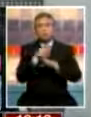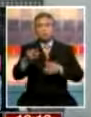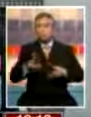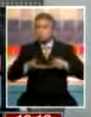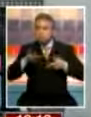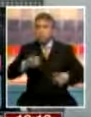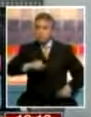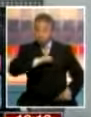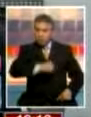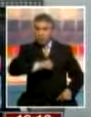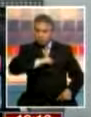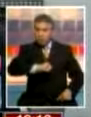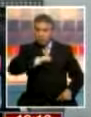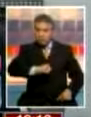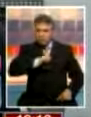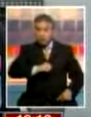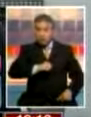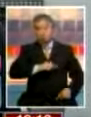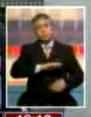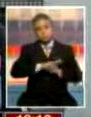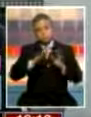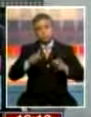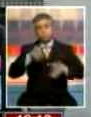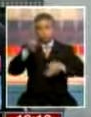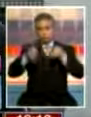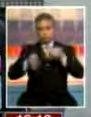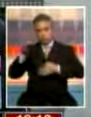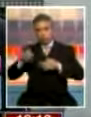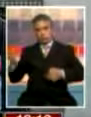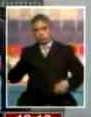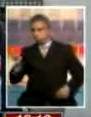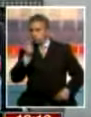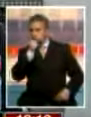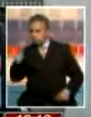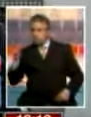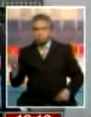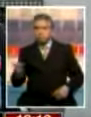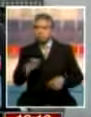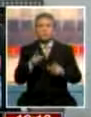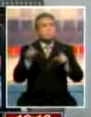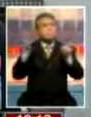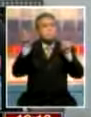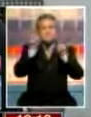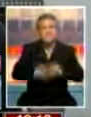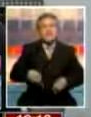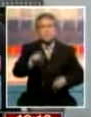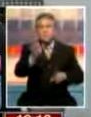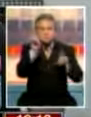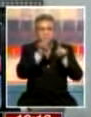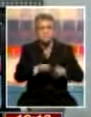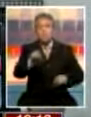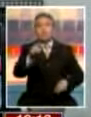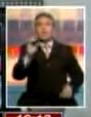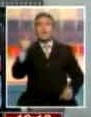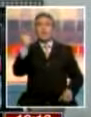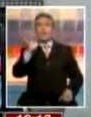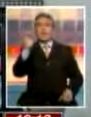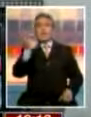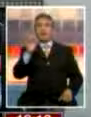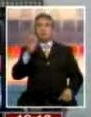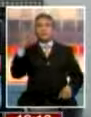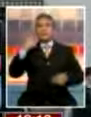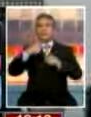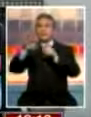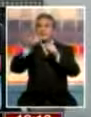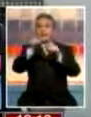la documentación vamos a pedir que se entreguen judicialmente. Esto es exactamente lo mismo que hicimos en enero con distintas instituciones de educación